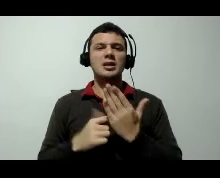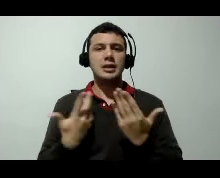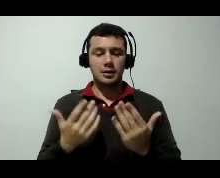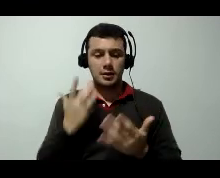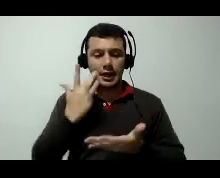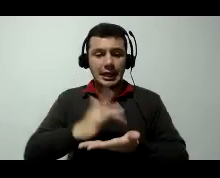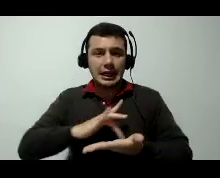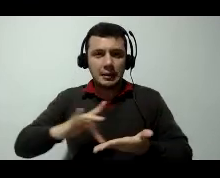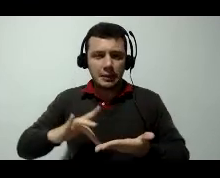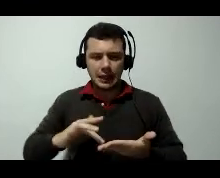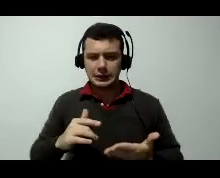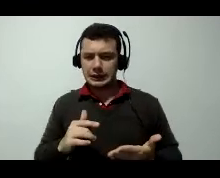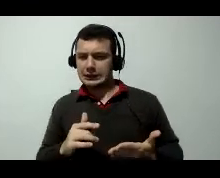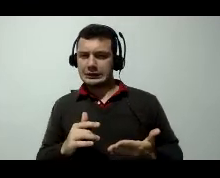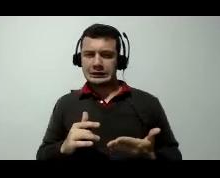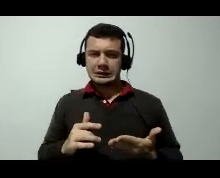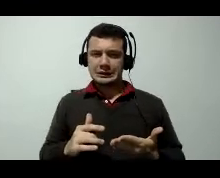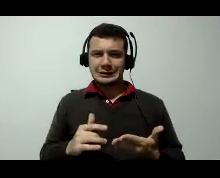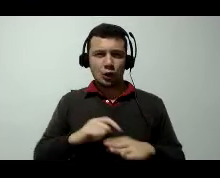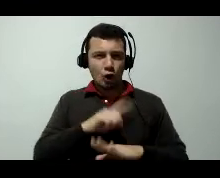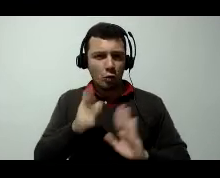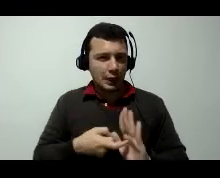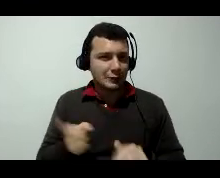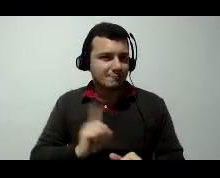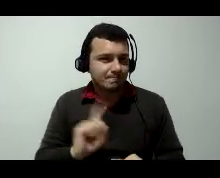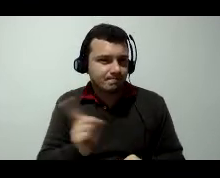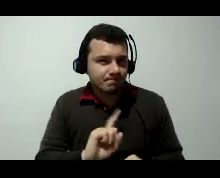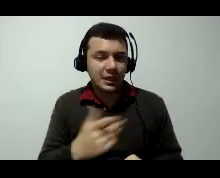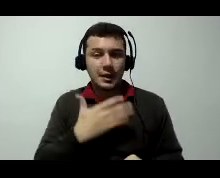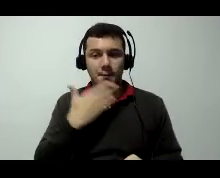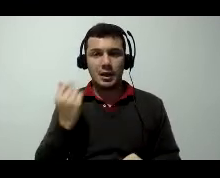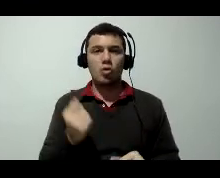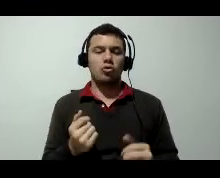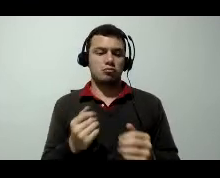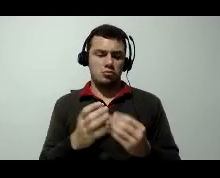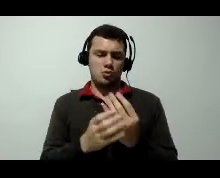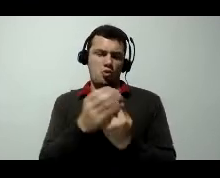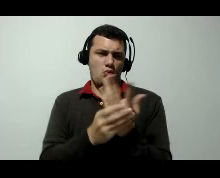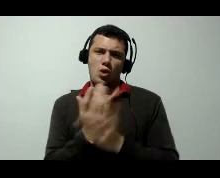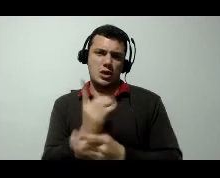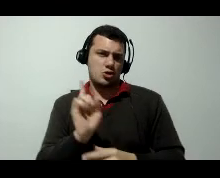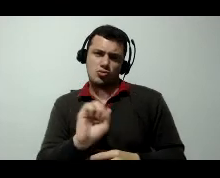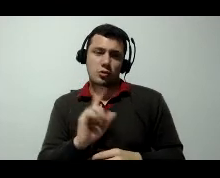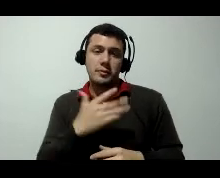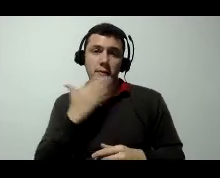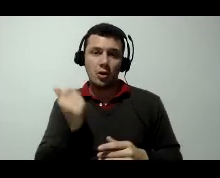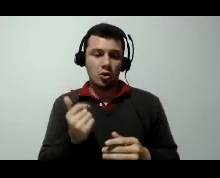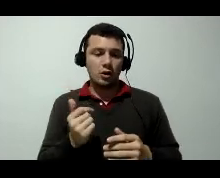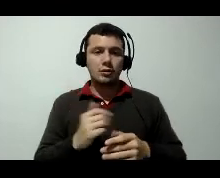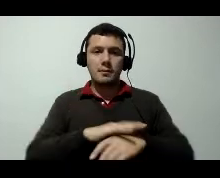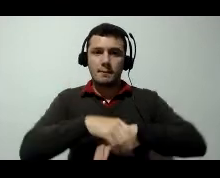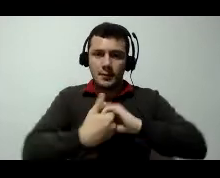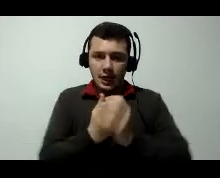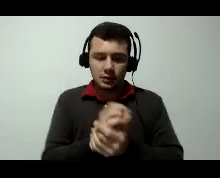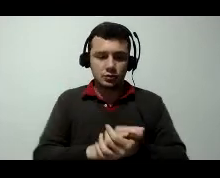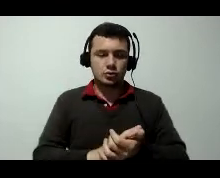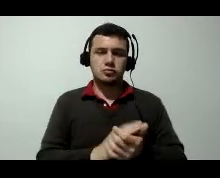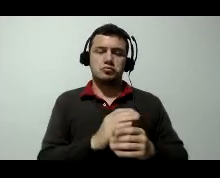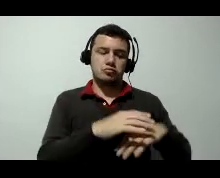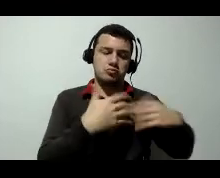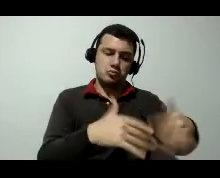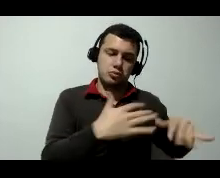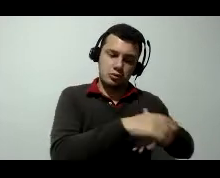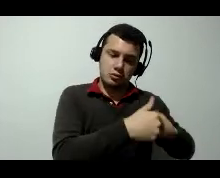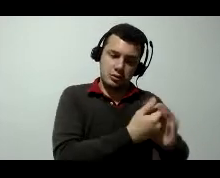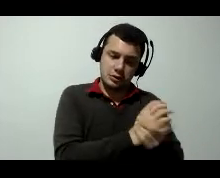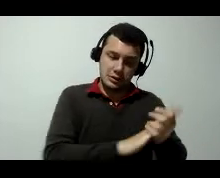mejor fomentar o aumentar el lavado de manos. Si no te queda fácil pararte, hacerte el lavado de manos